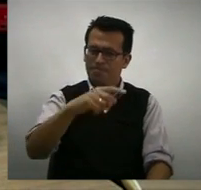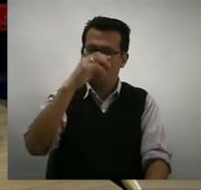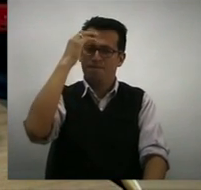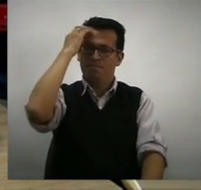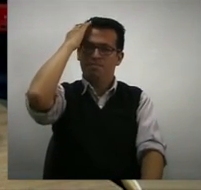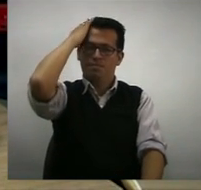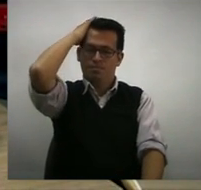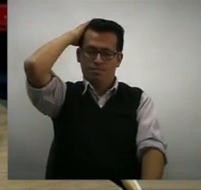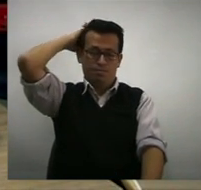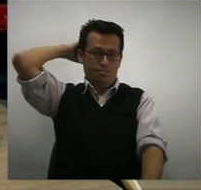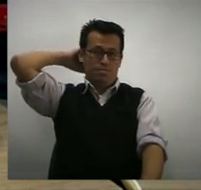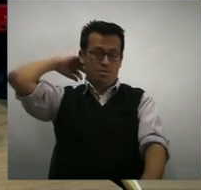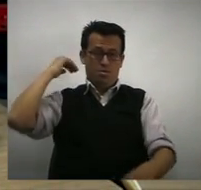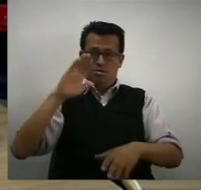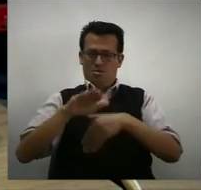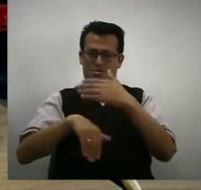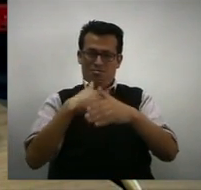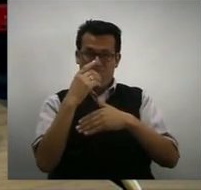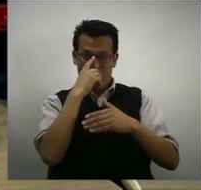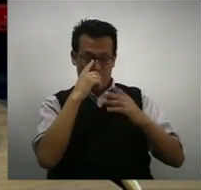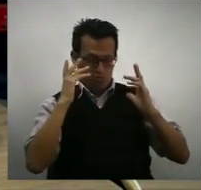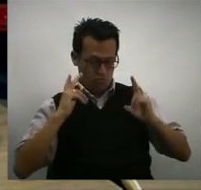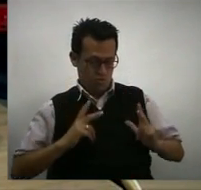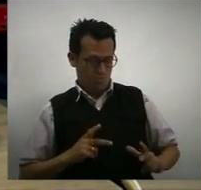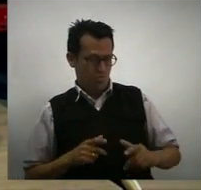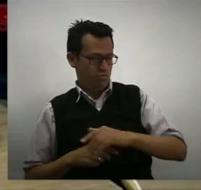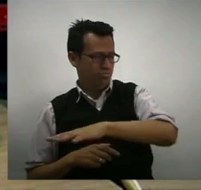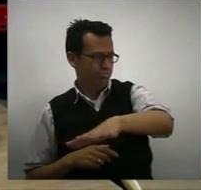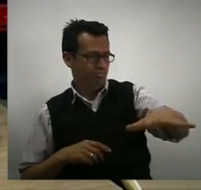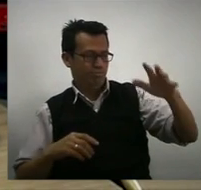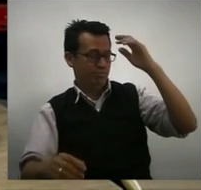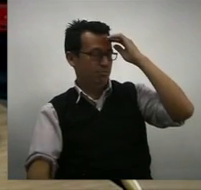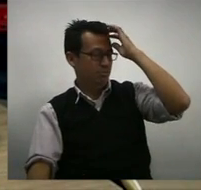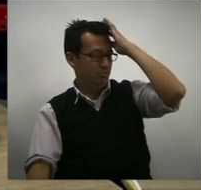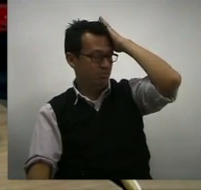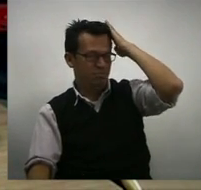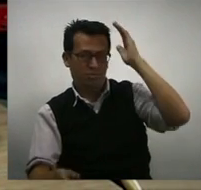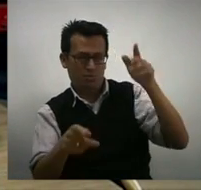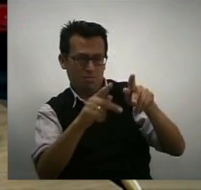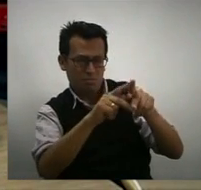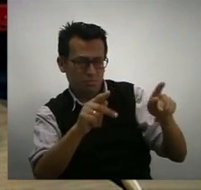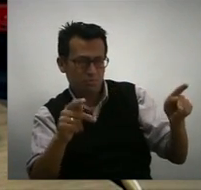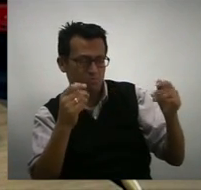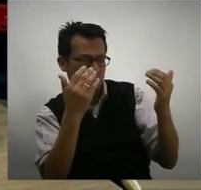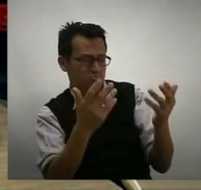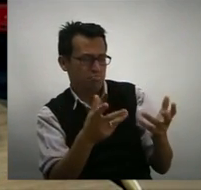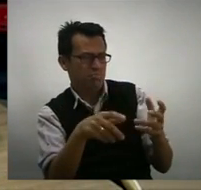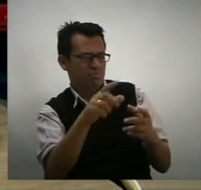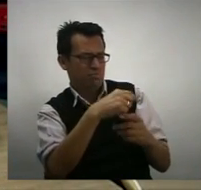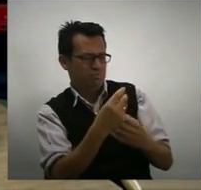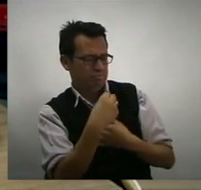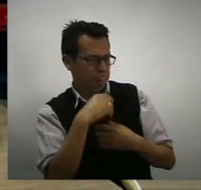evolución biológica del cuerpo ha trastabillado frente a la embriaguez metálica del cyborg. El gran gesto de la máquina y su pornoteatralización